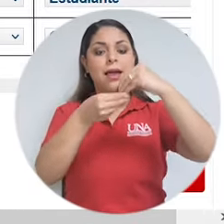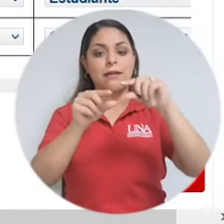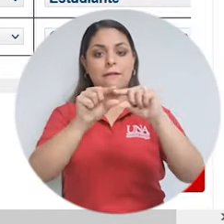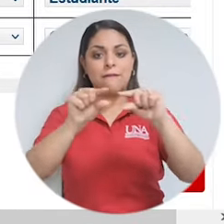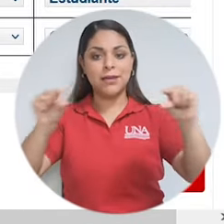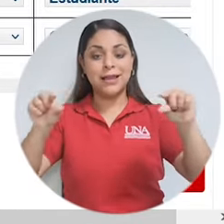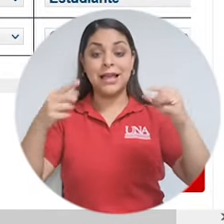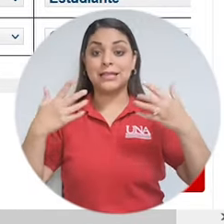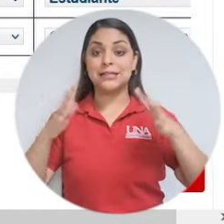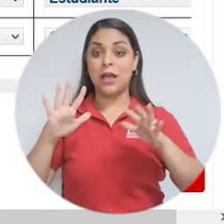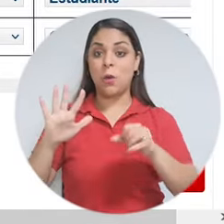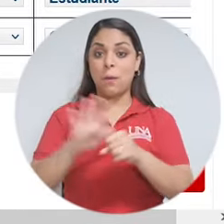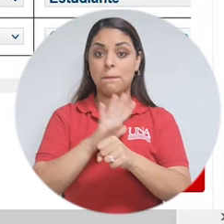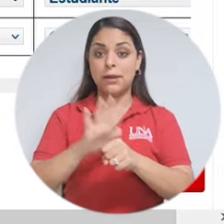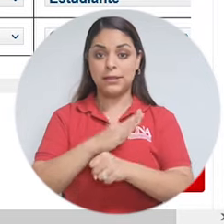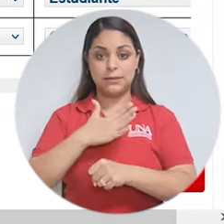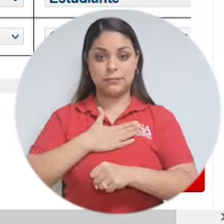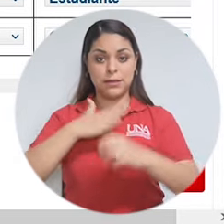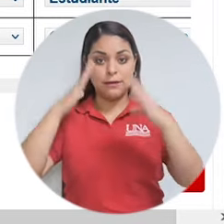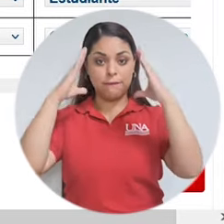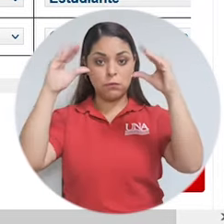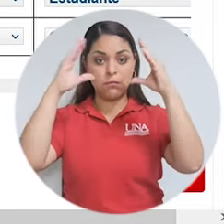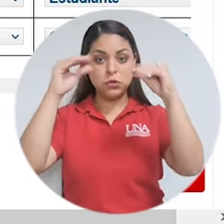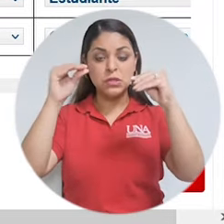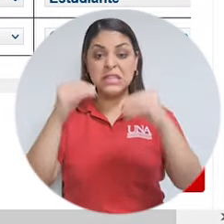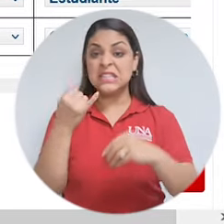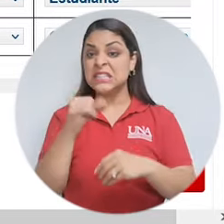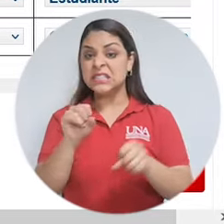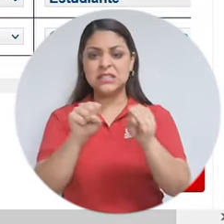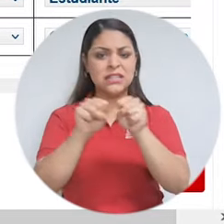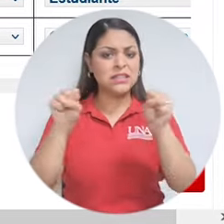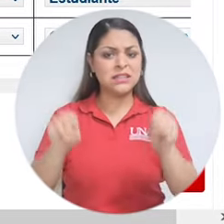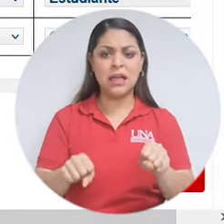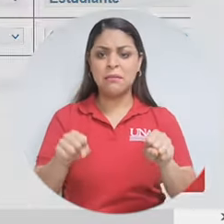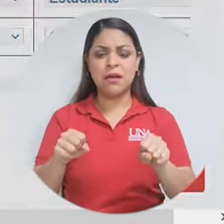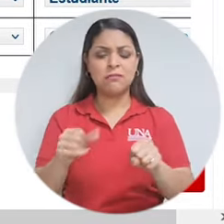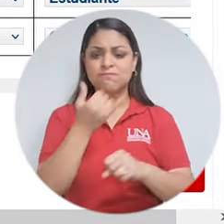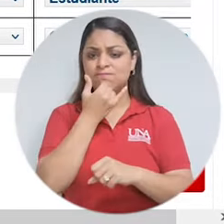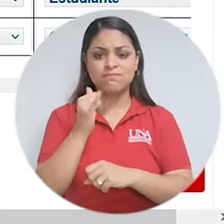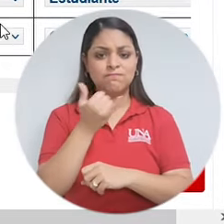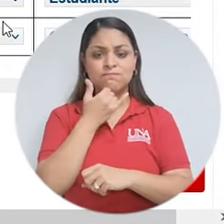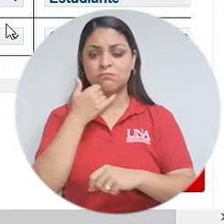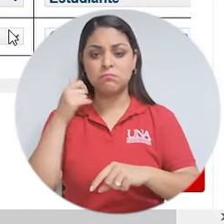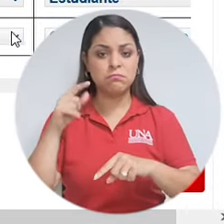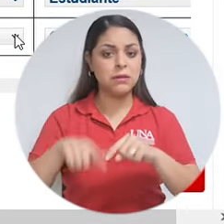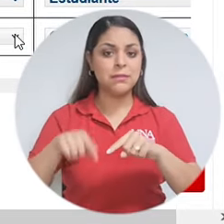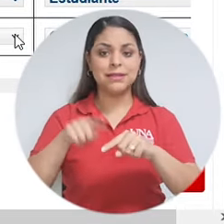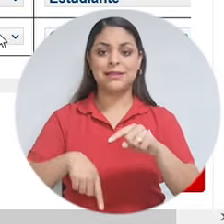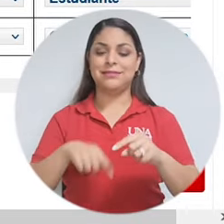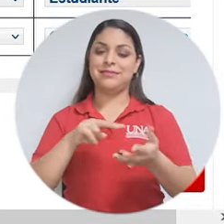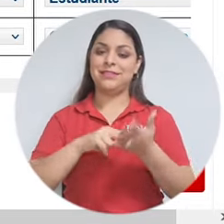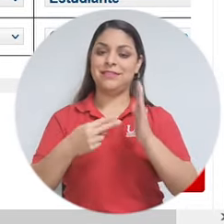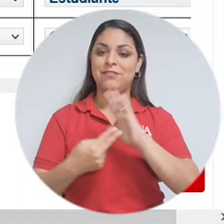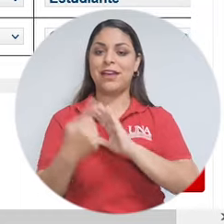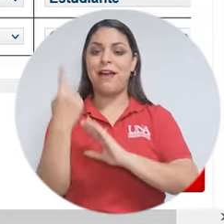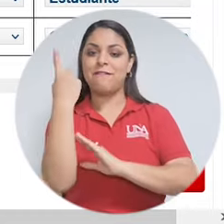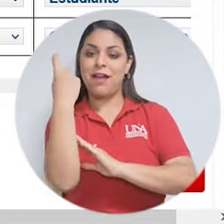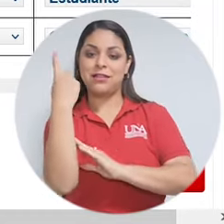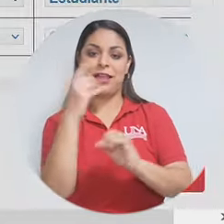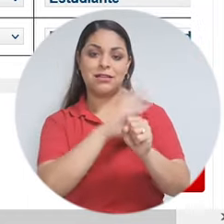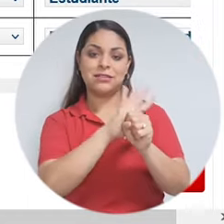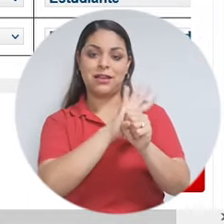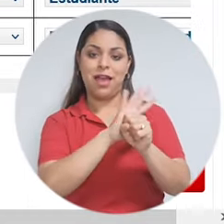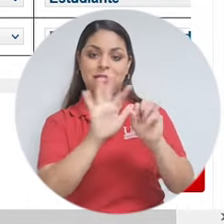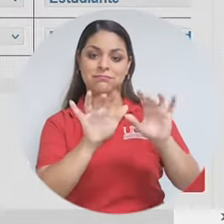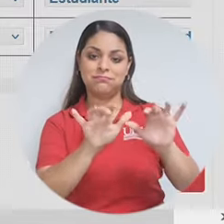fila cuando complete sus datos y en caso que el sistema no lo permita, significa que hace falta llenar algún